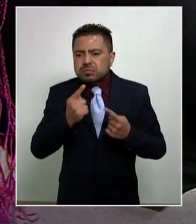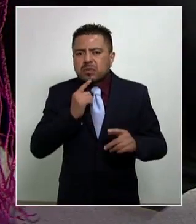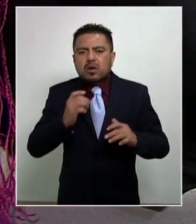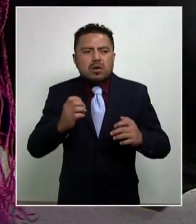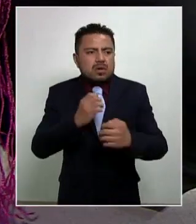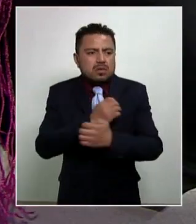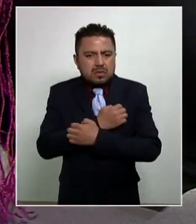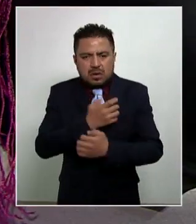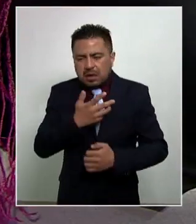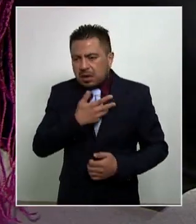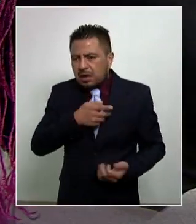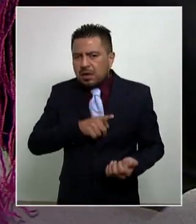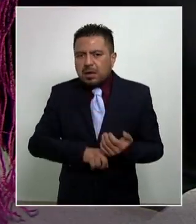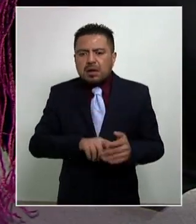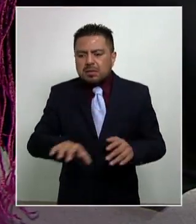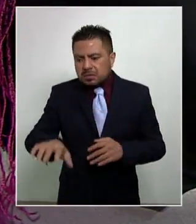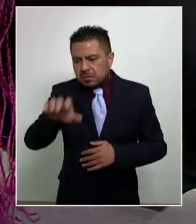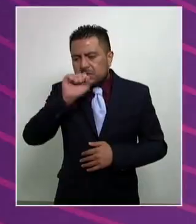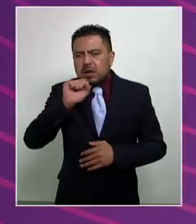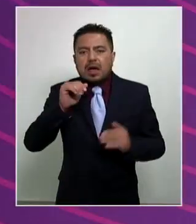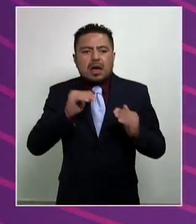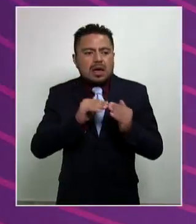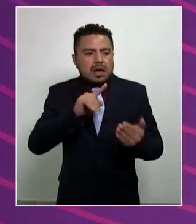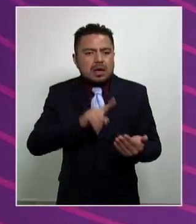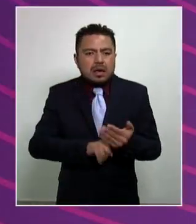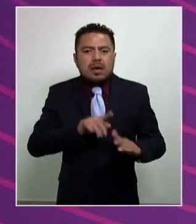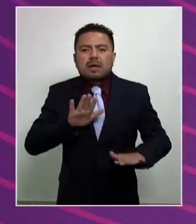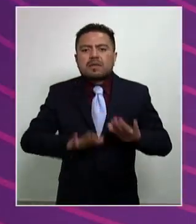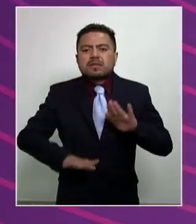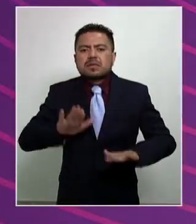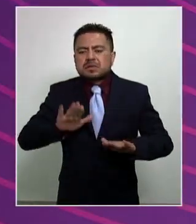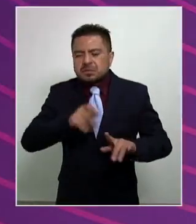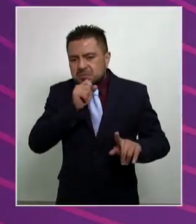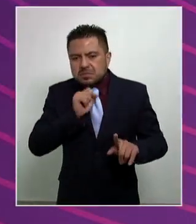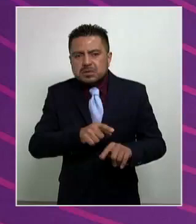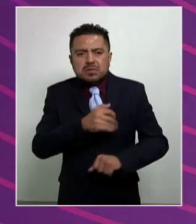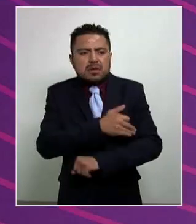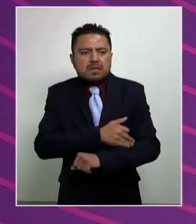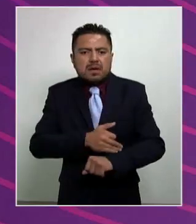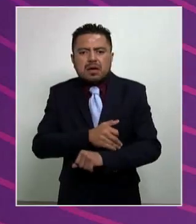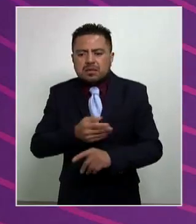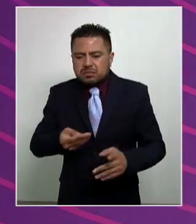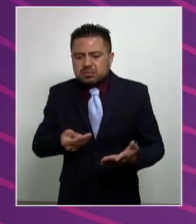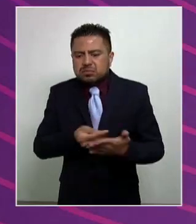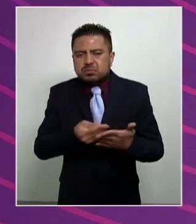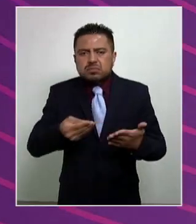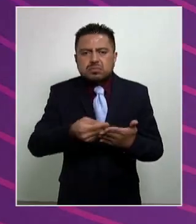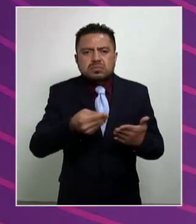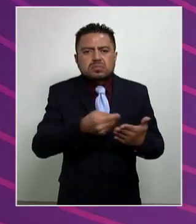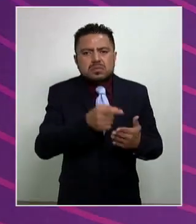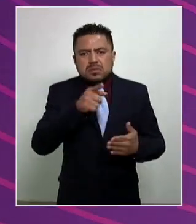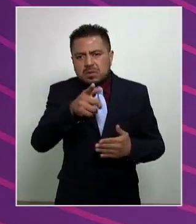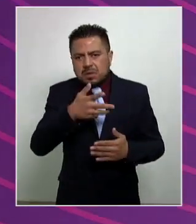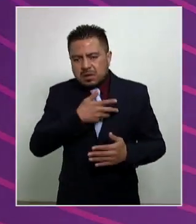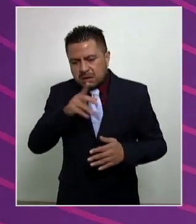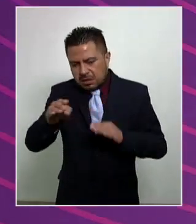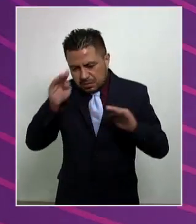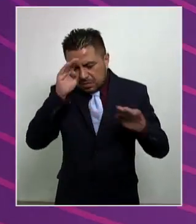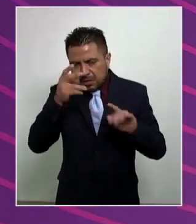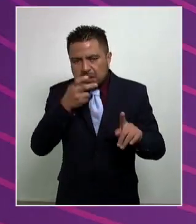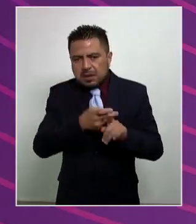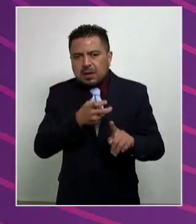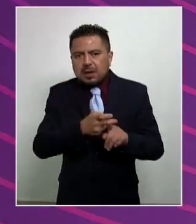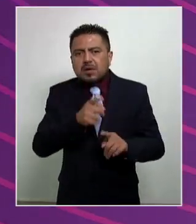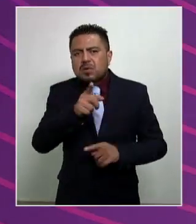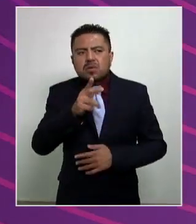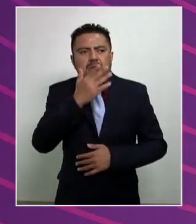educación que uno adquiere desde el hogar. A veces la misma familia contribuye a que tú tengas esos pensamientos y que